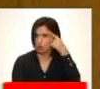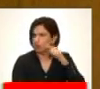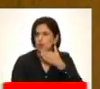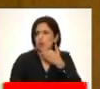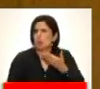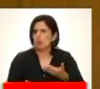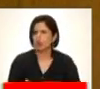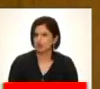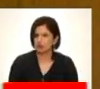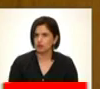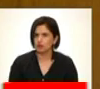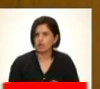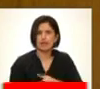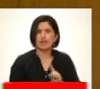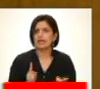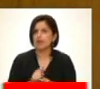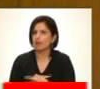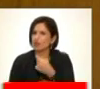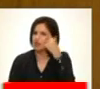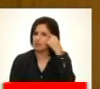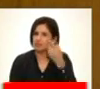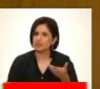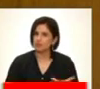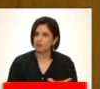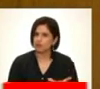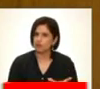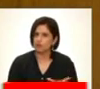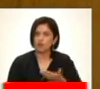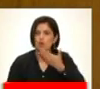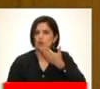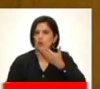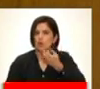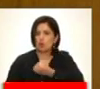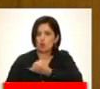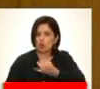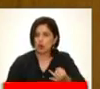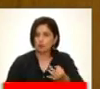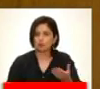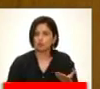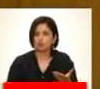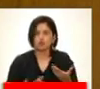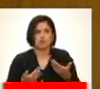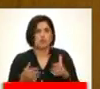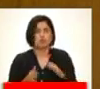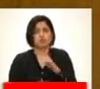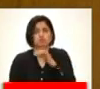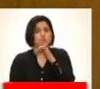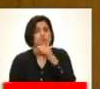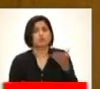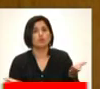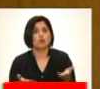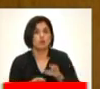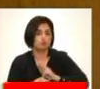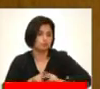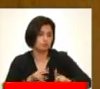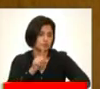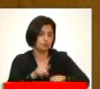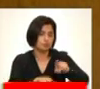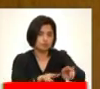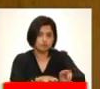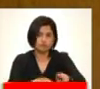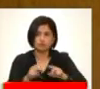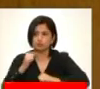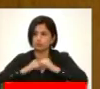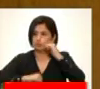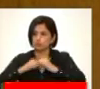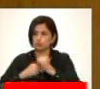minuto cambia esta percepción? ¿Cuántos permanentemente, yo no sé cómo lo hacen los agricultores o las empresas